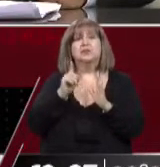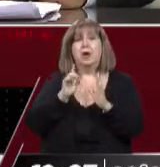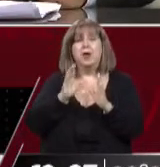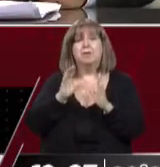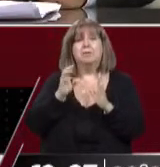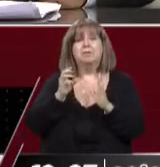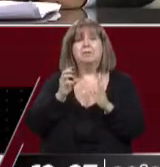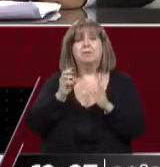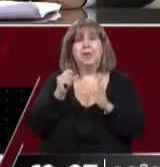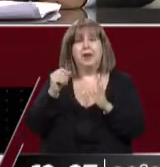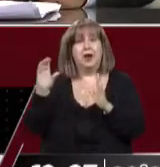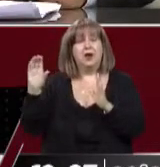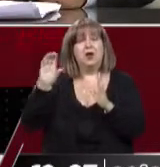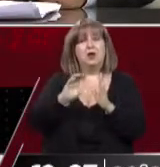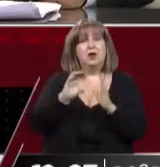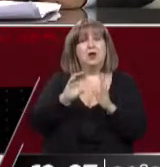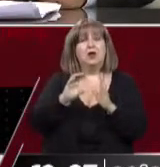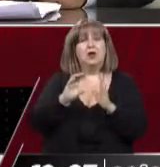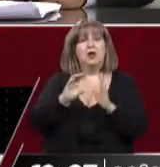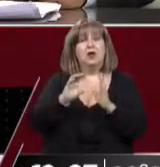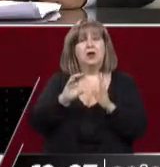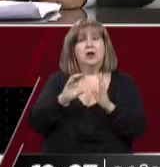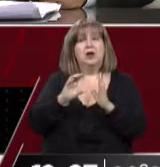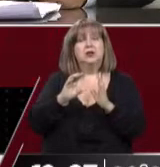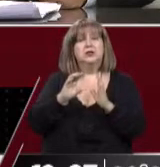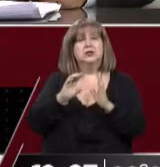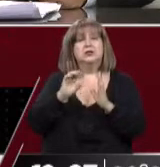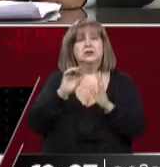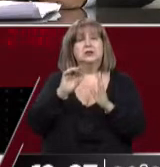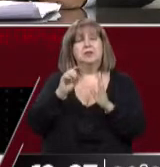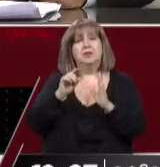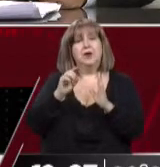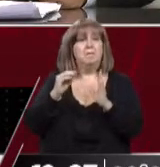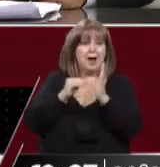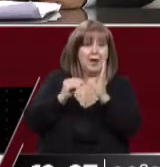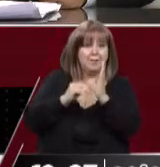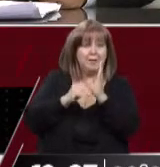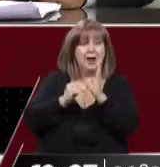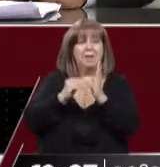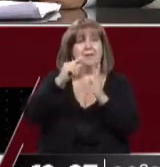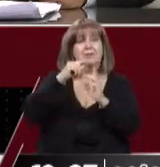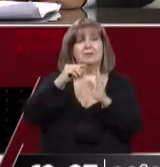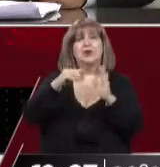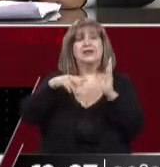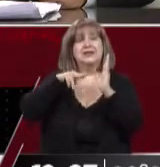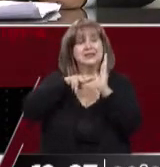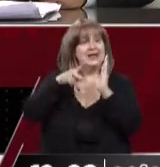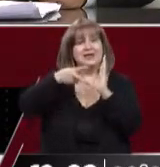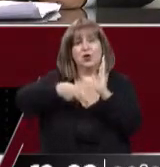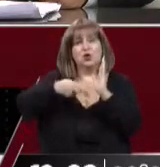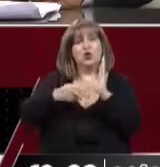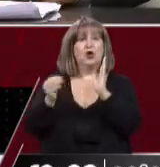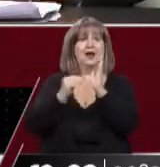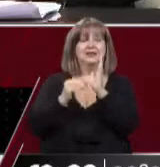destino de estos nuevos fondos. Aquellos que no van a ser incorporados a nuevos beneficiarios, que ese padrón que se cierra, va a